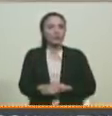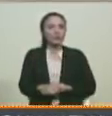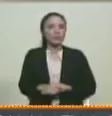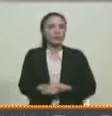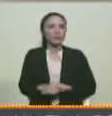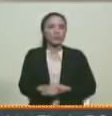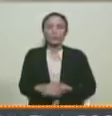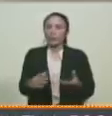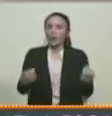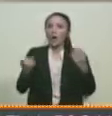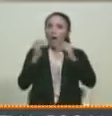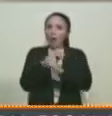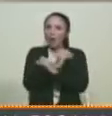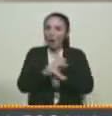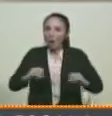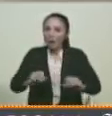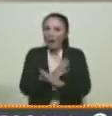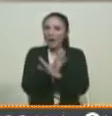OEA.